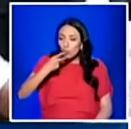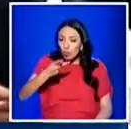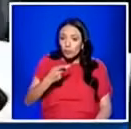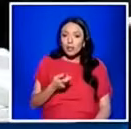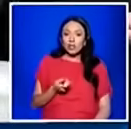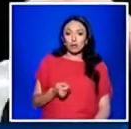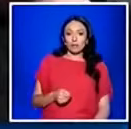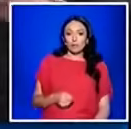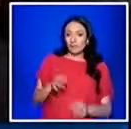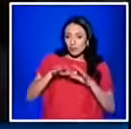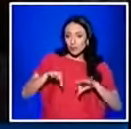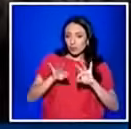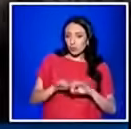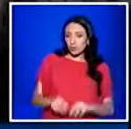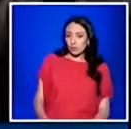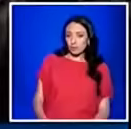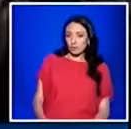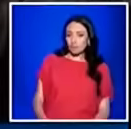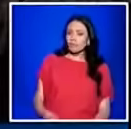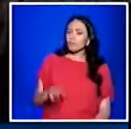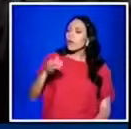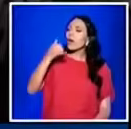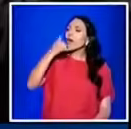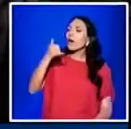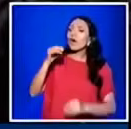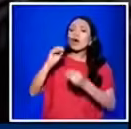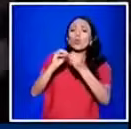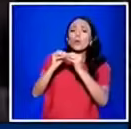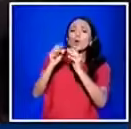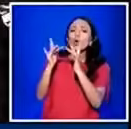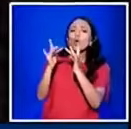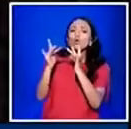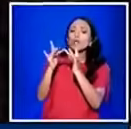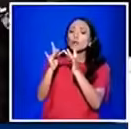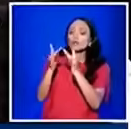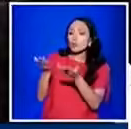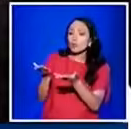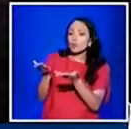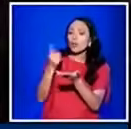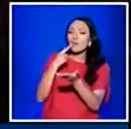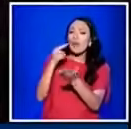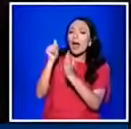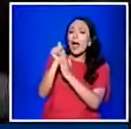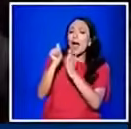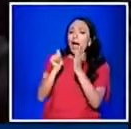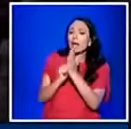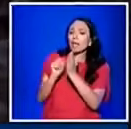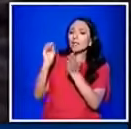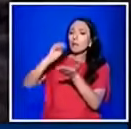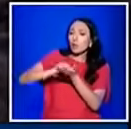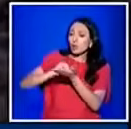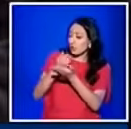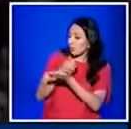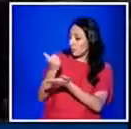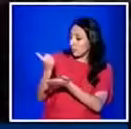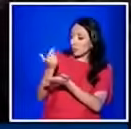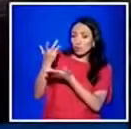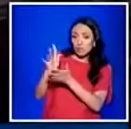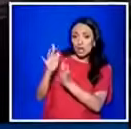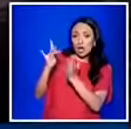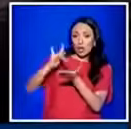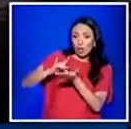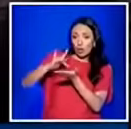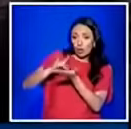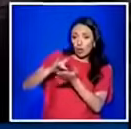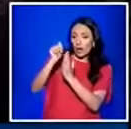de conservación. La ciudadanía, ¿qué número tiene que contactarse para agendar? Todas las personas que están acá, ellos ya tuvieron un trabajo